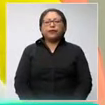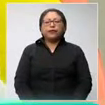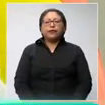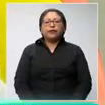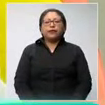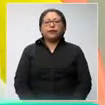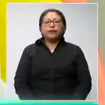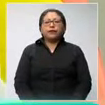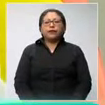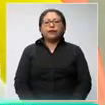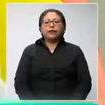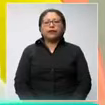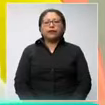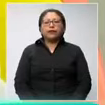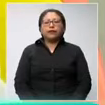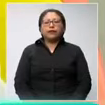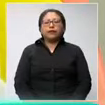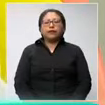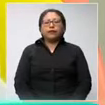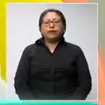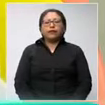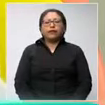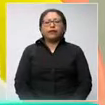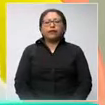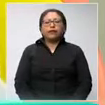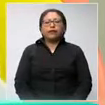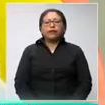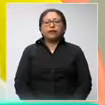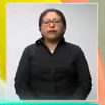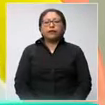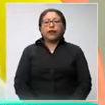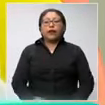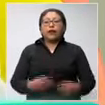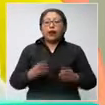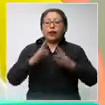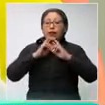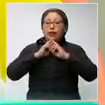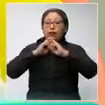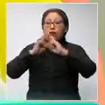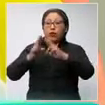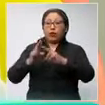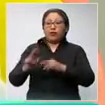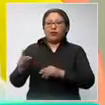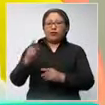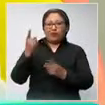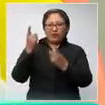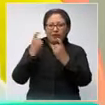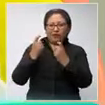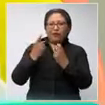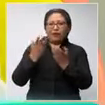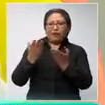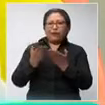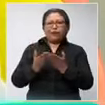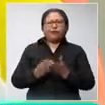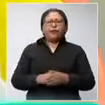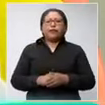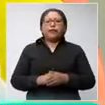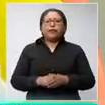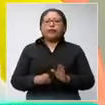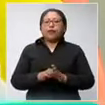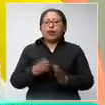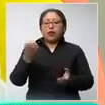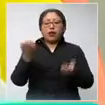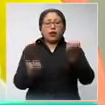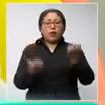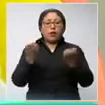saneamiento? Ya, he respondido en la conferencia, evaluación de desempeño. Una evaluación de